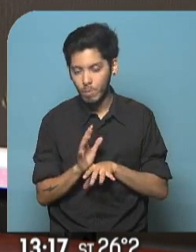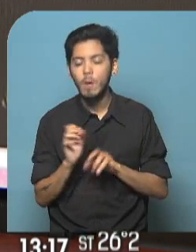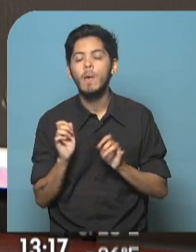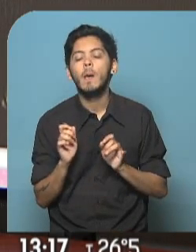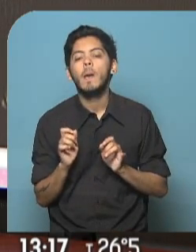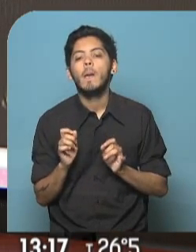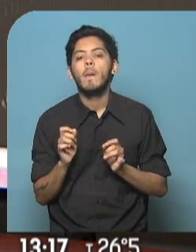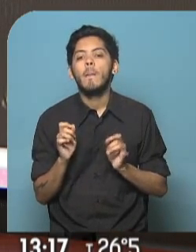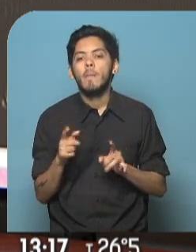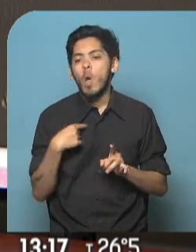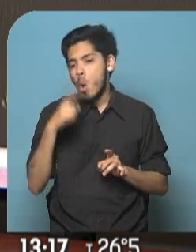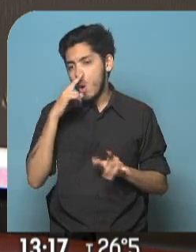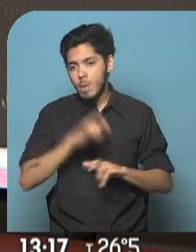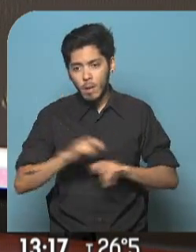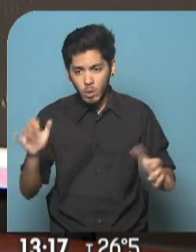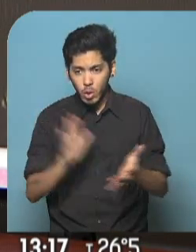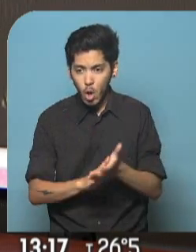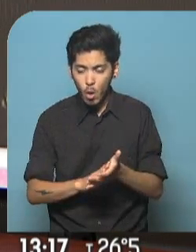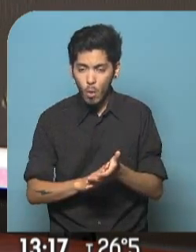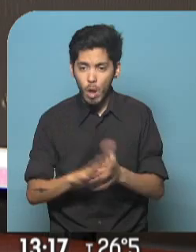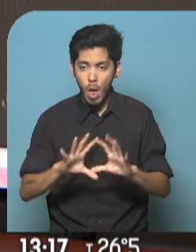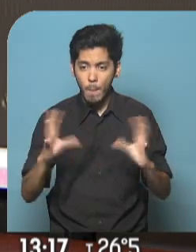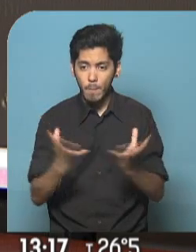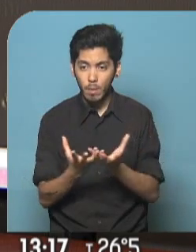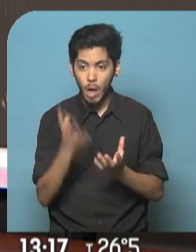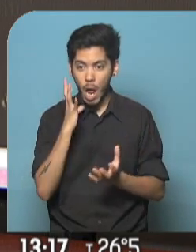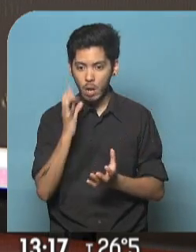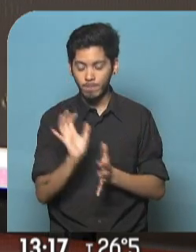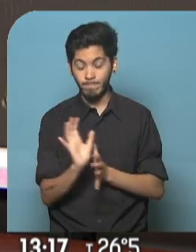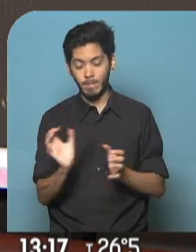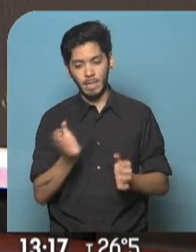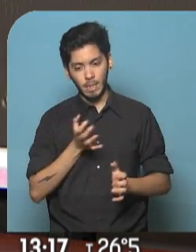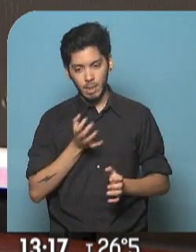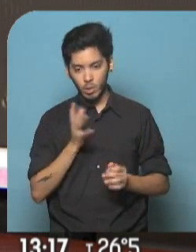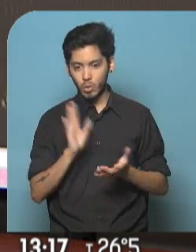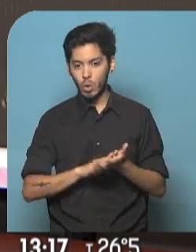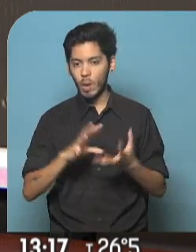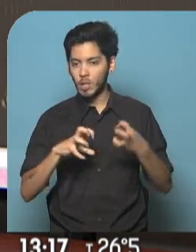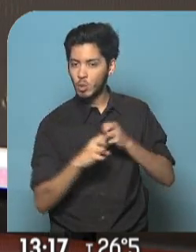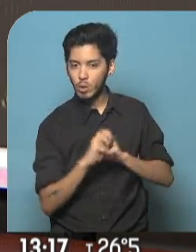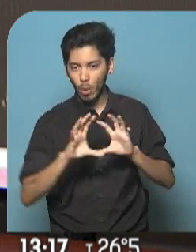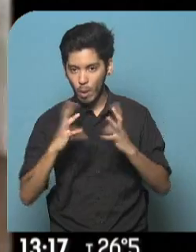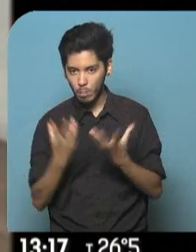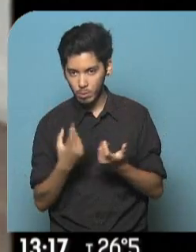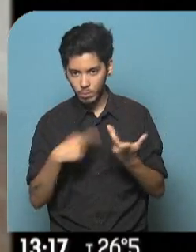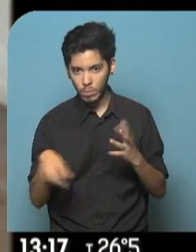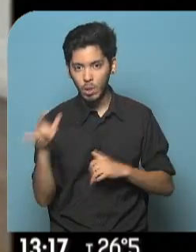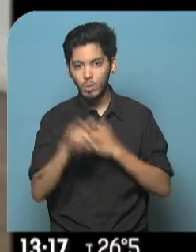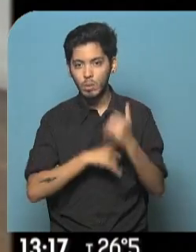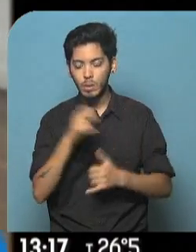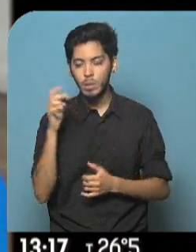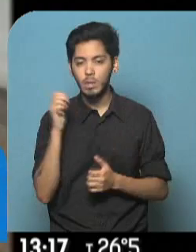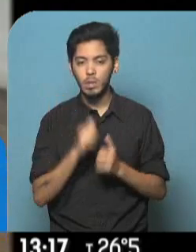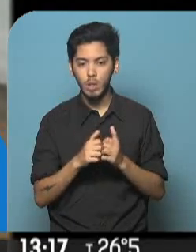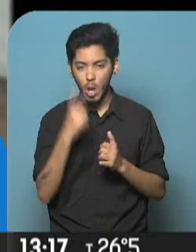o las últimas noticias que había dado acerca del mundo eran un tanto apocalípticas pero miren la historia de este gran hombre stephen hawking fue